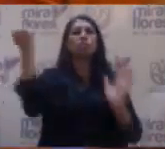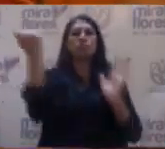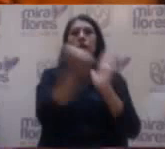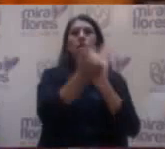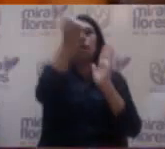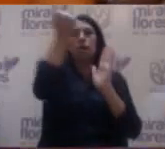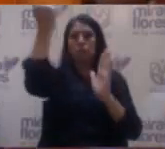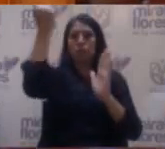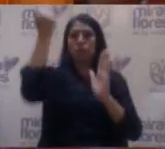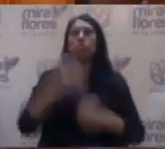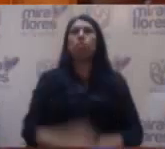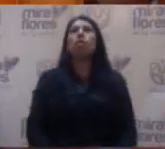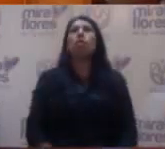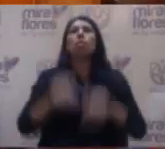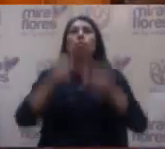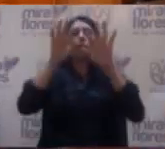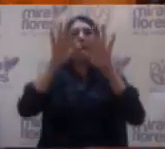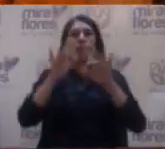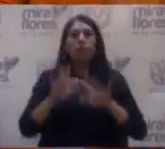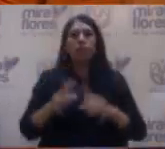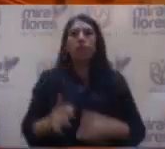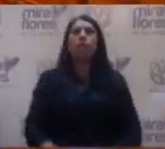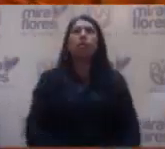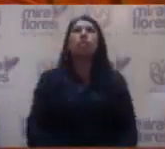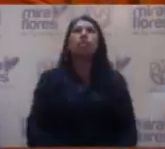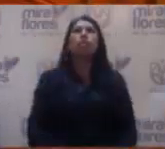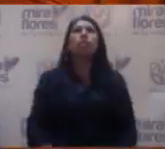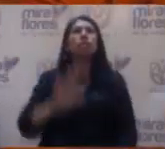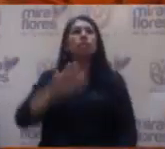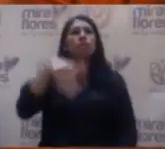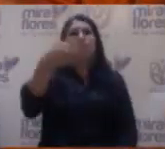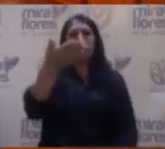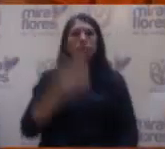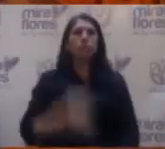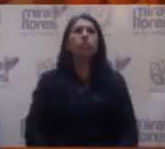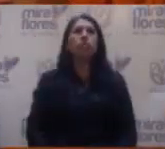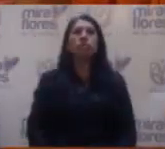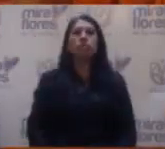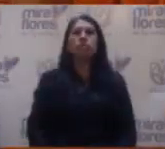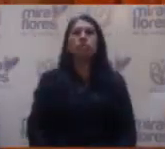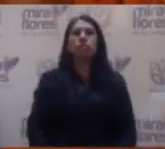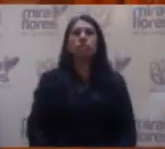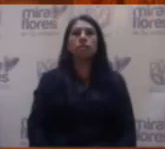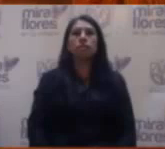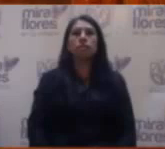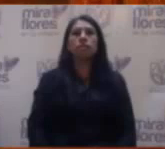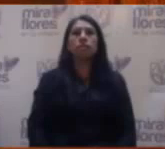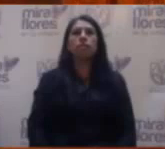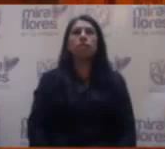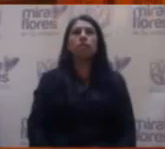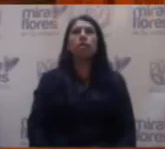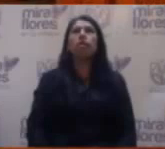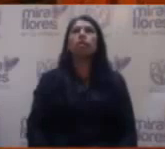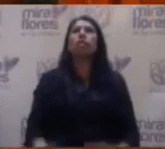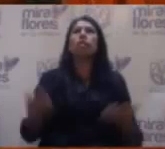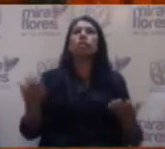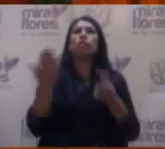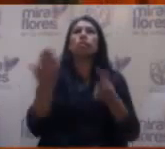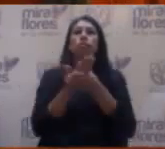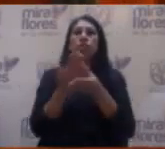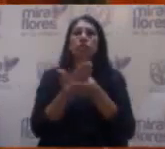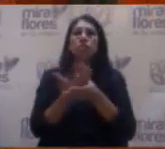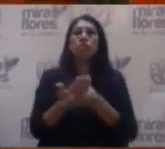Aprobada el acta mencionada por unanimidad. Muchísimas gracias. Siguiente punto, por favor. En la estación despacho, señor alcalde, no hay